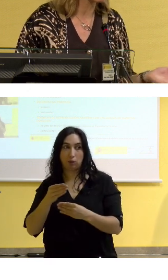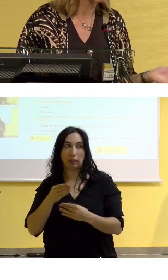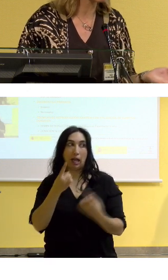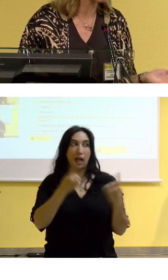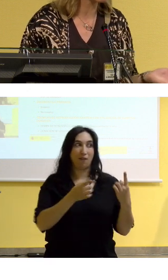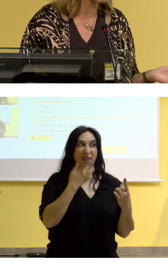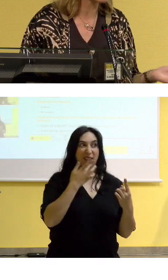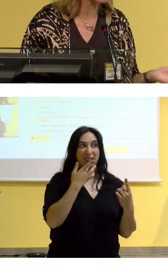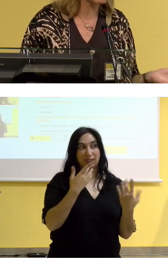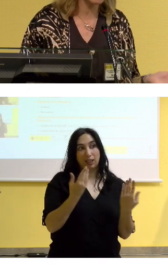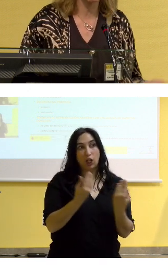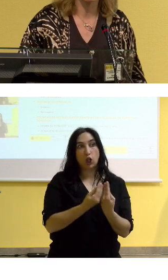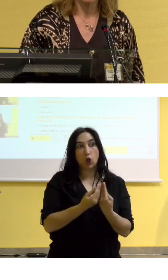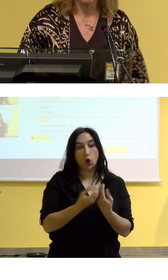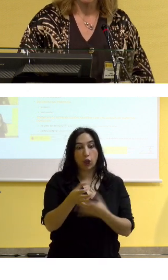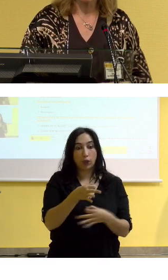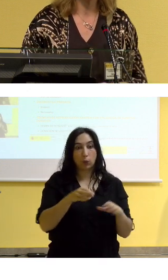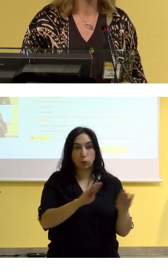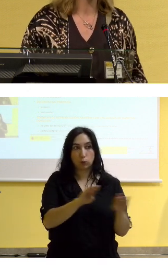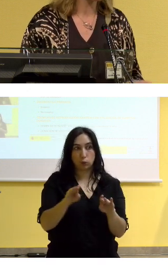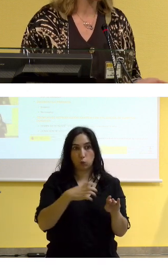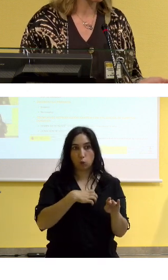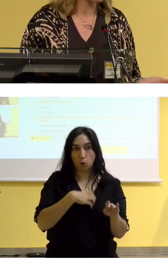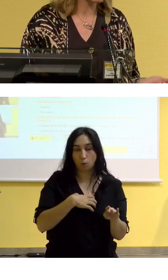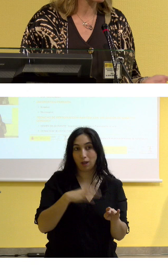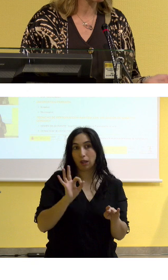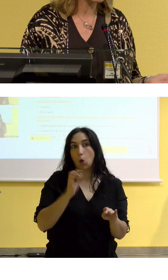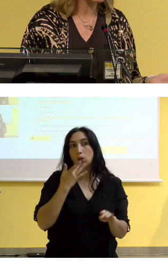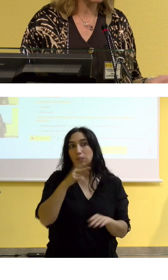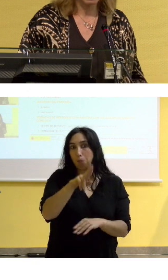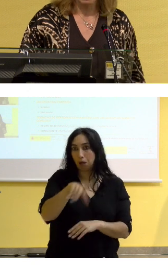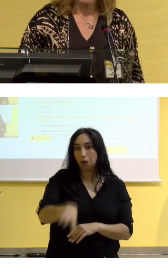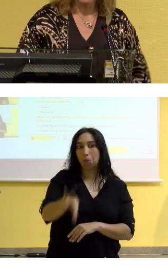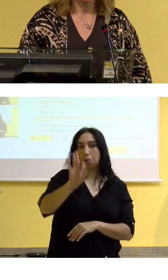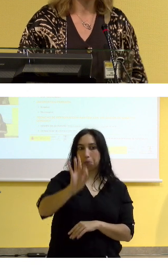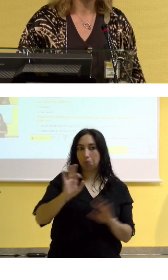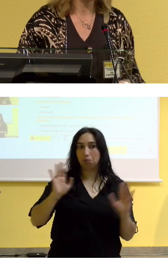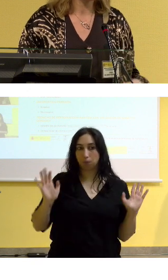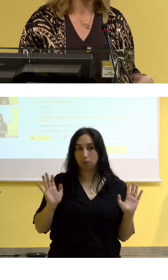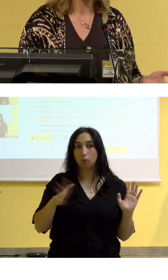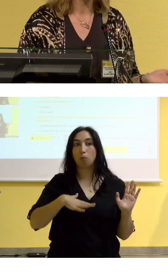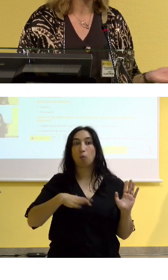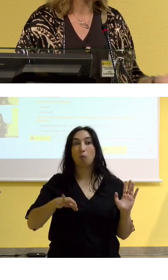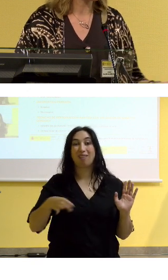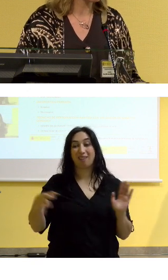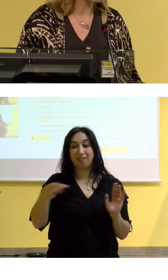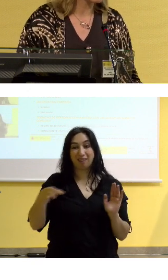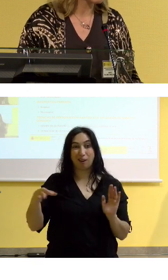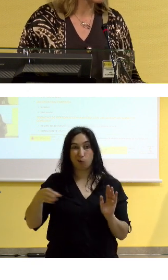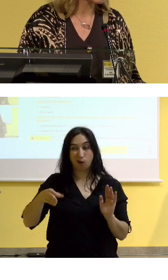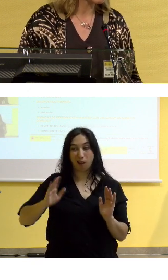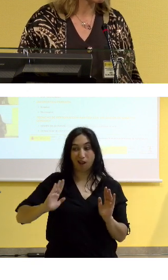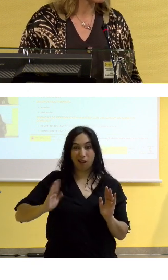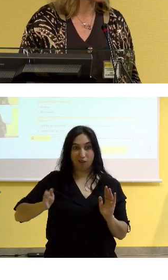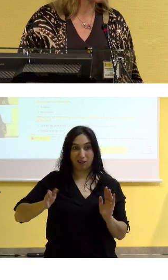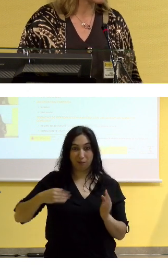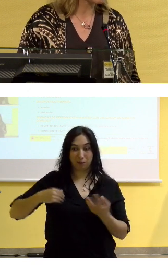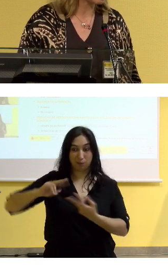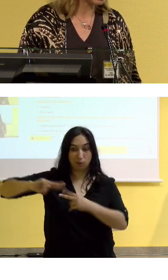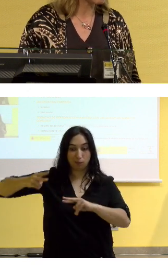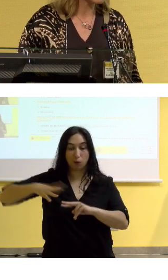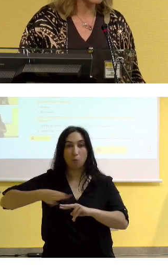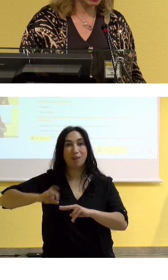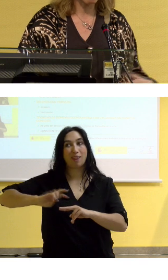posible hacerlo con sus propios gametos o cuando así lo deciden las parejas, que es cambiar el gameto que esté afecto de la mutación por un